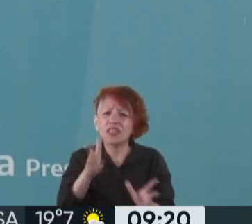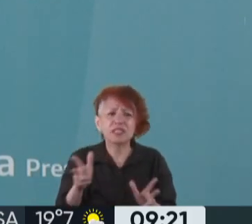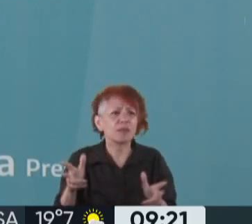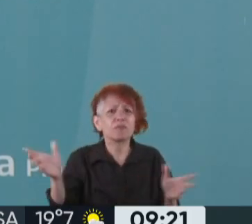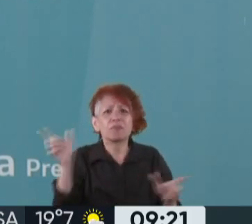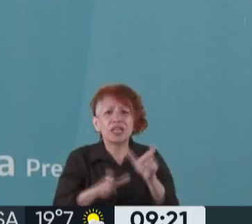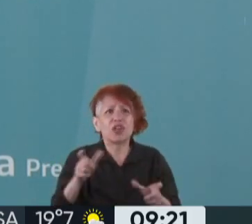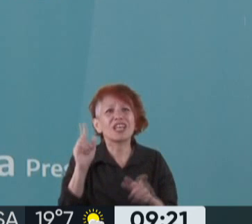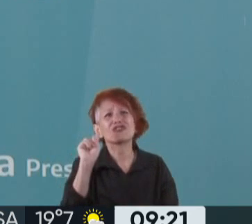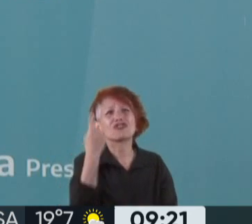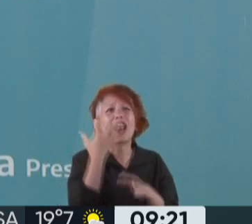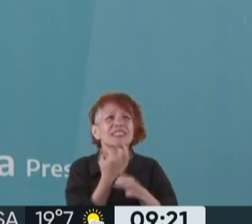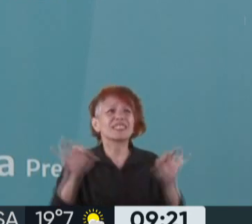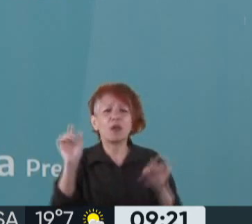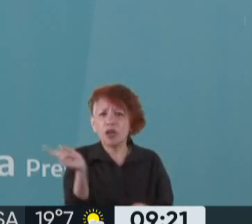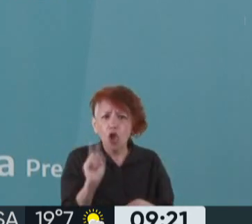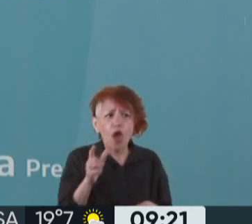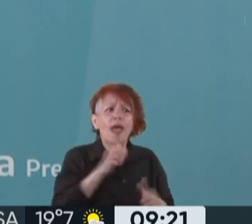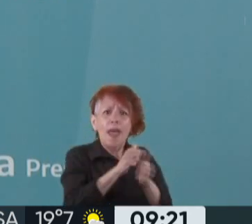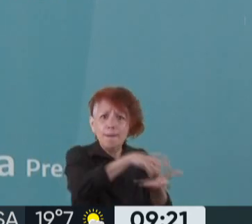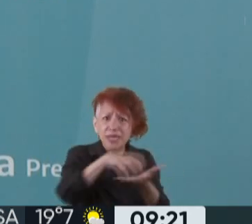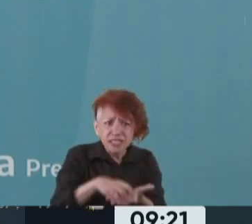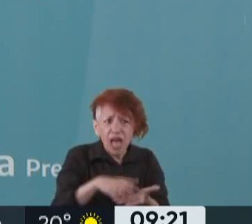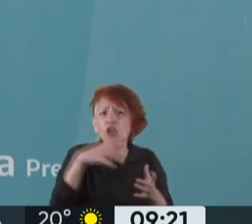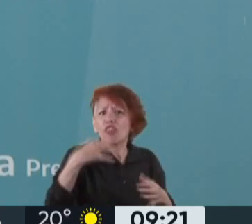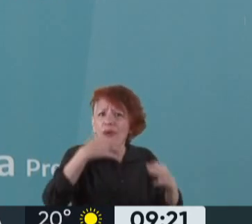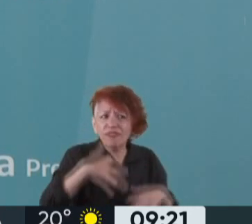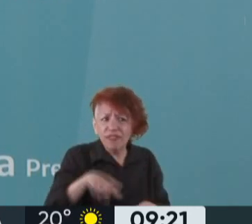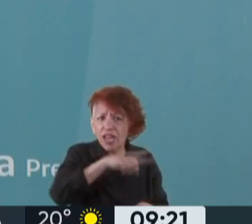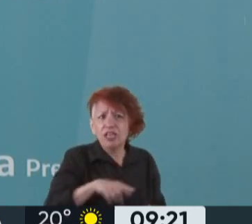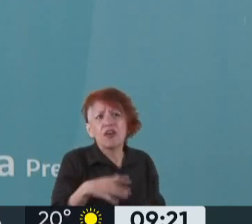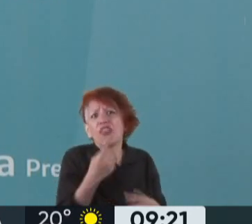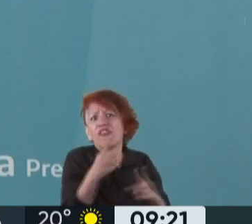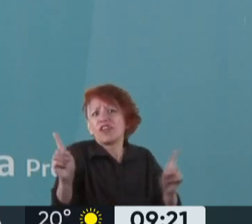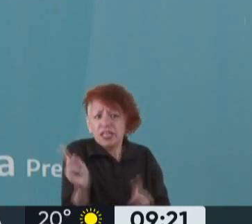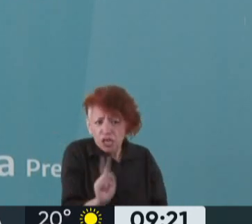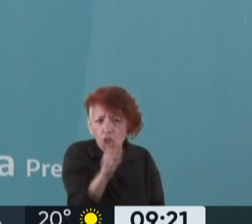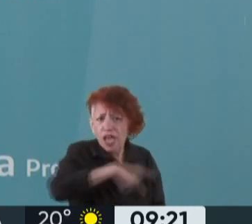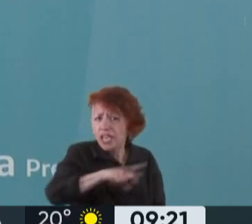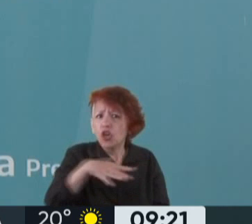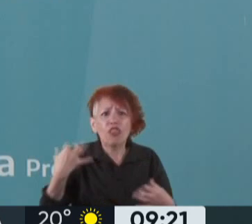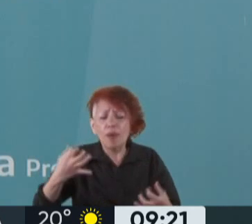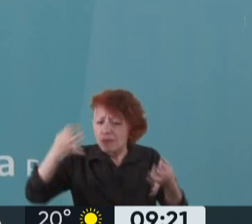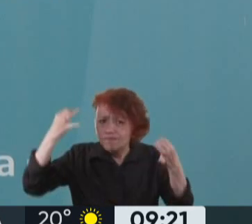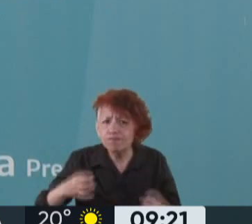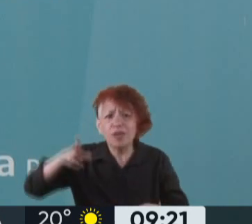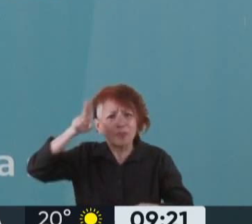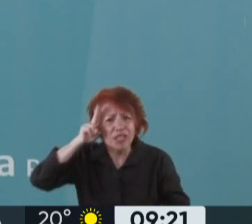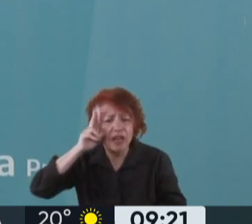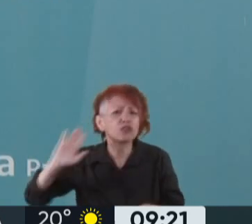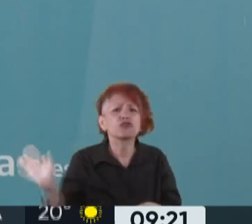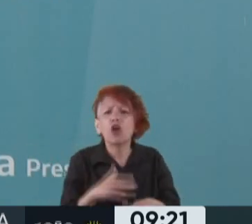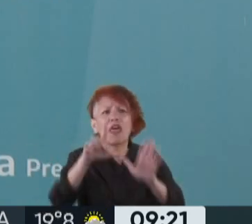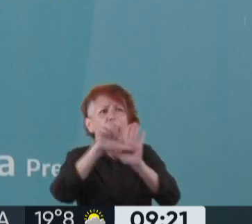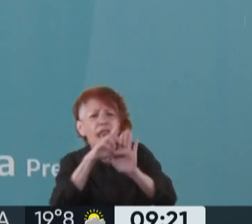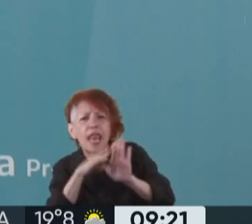y los empresarios tienen que entender que ellos no tienen un lugar diferenciado en la sociedad y que tienen que cumplir con todos los mecanismos y con todas las